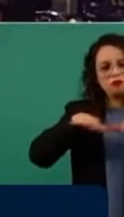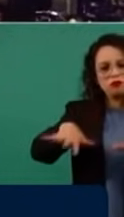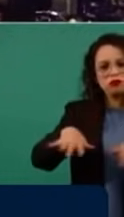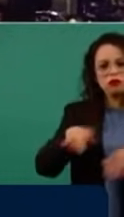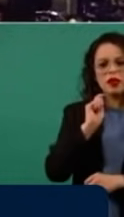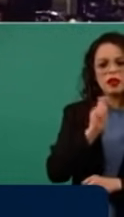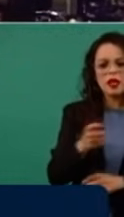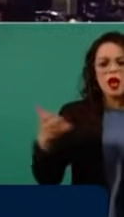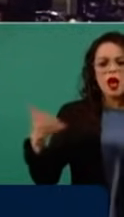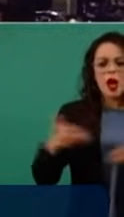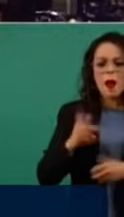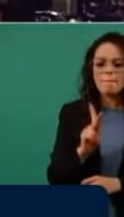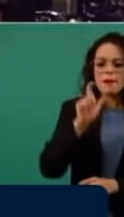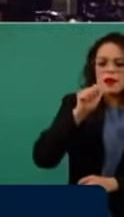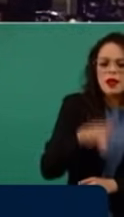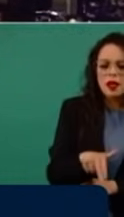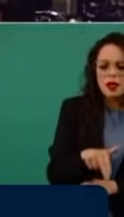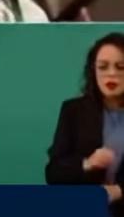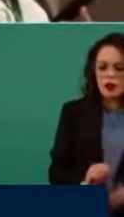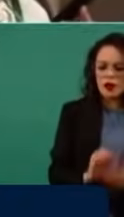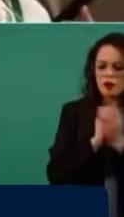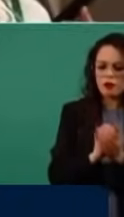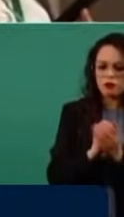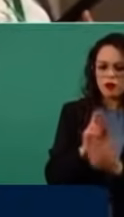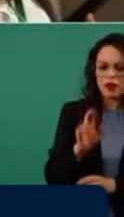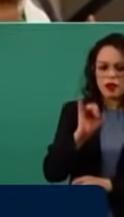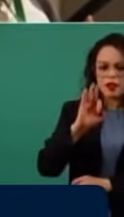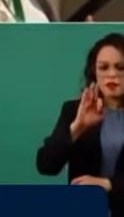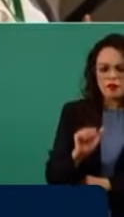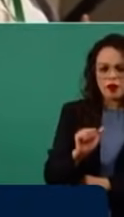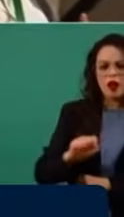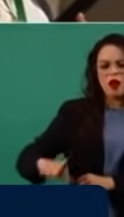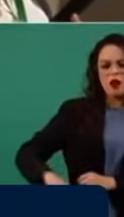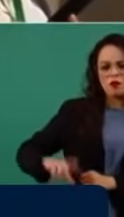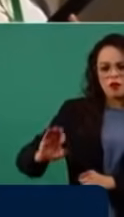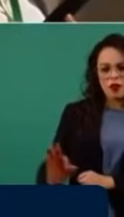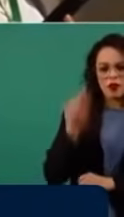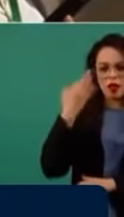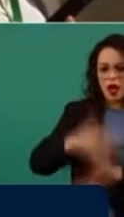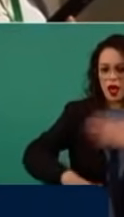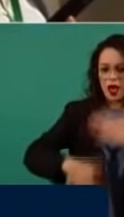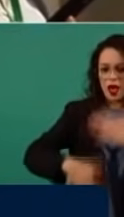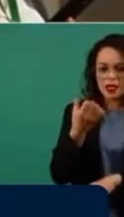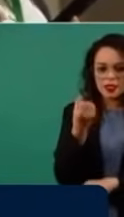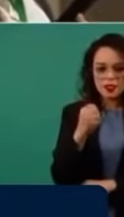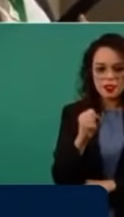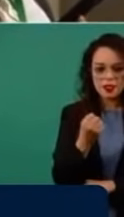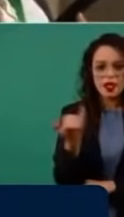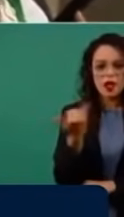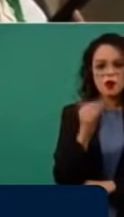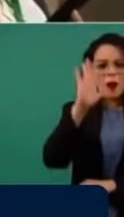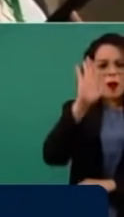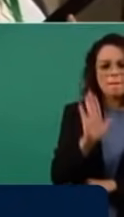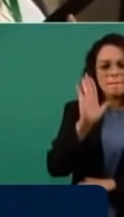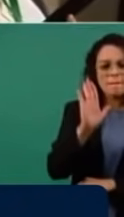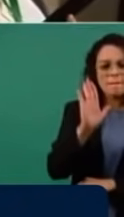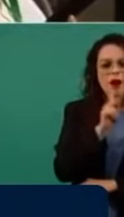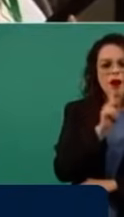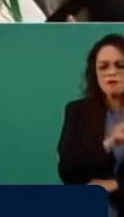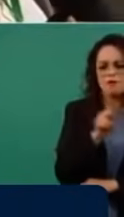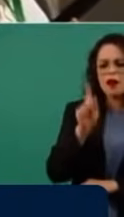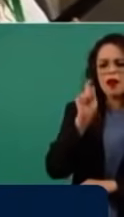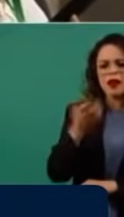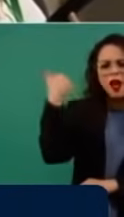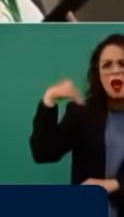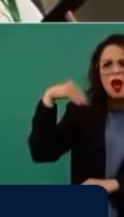los perversos. Entonces, hay que saber distinguir en nuestros países quiénes son los buenos, quiénes